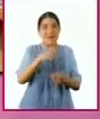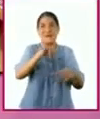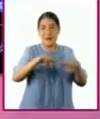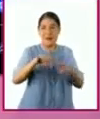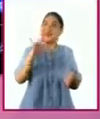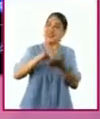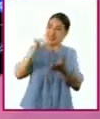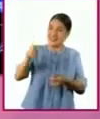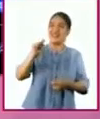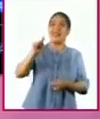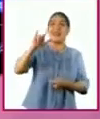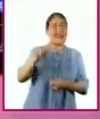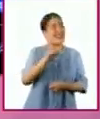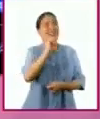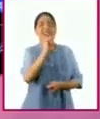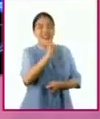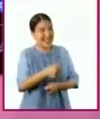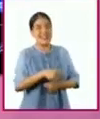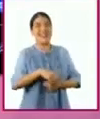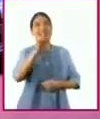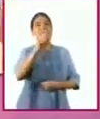Tlali. De nada, Edmundo.